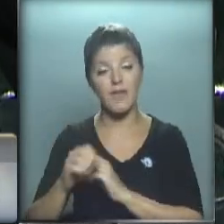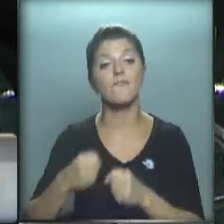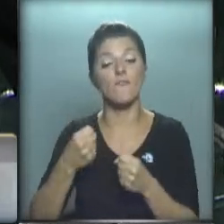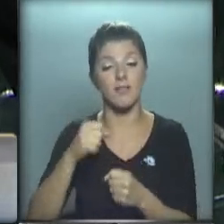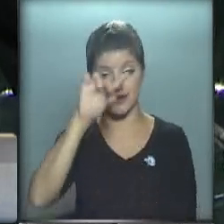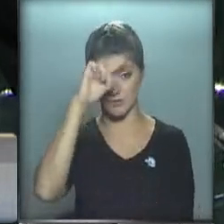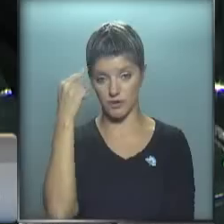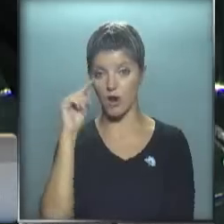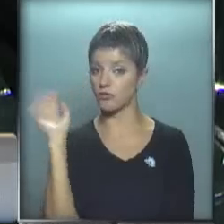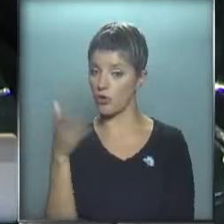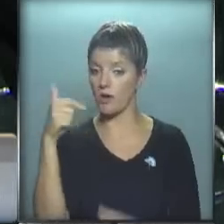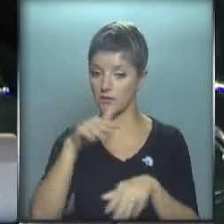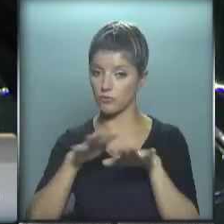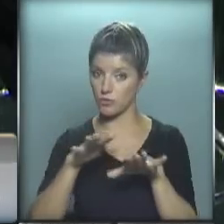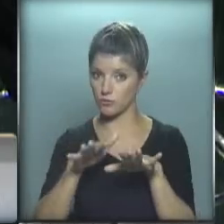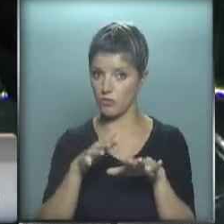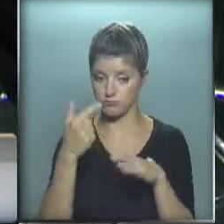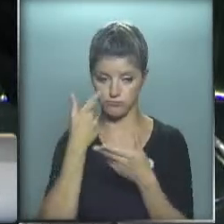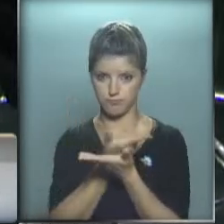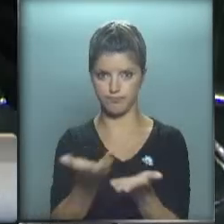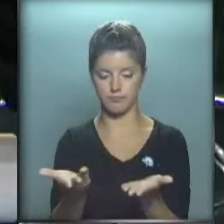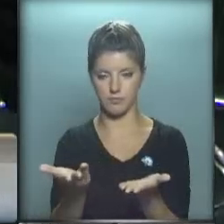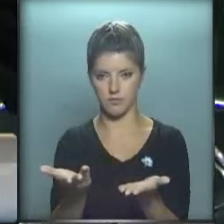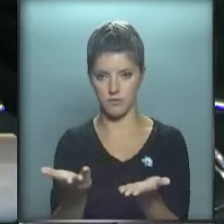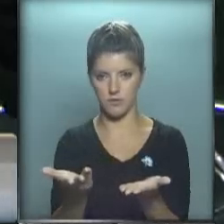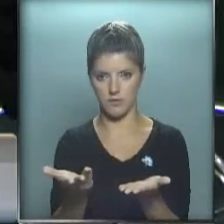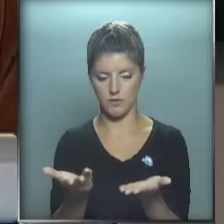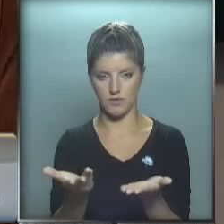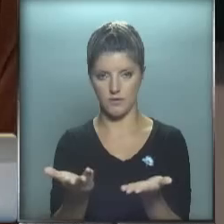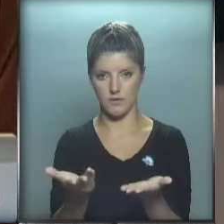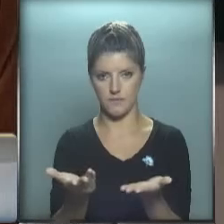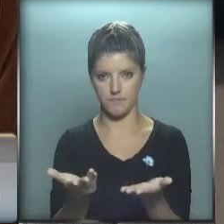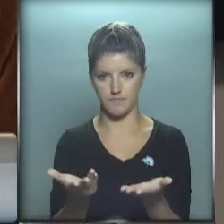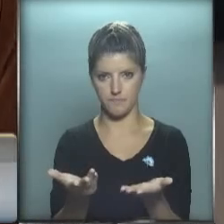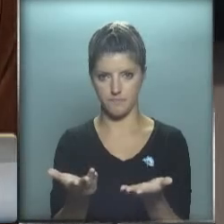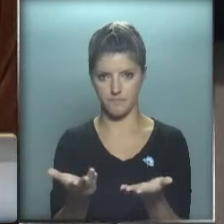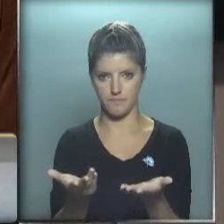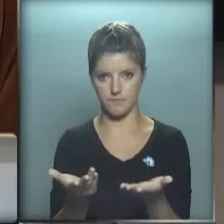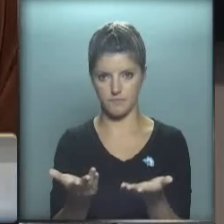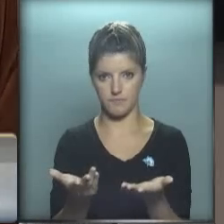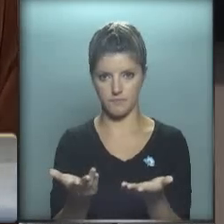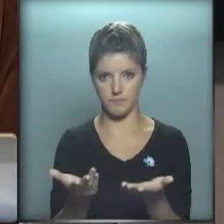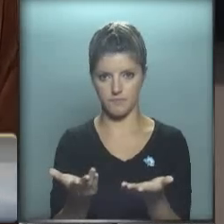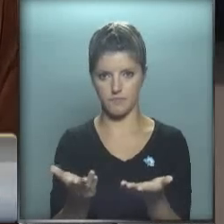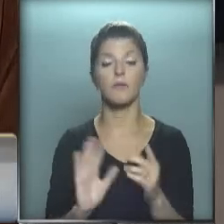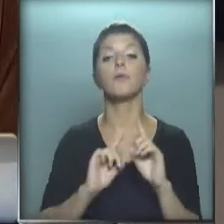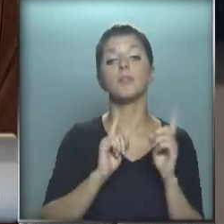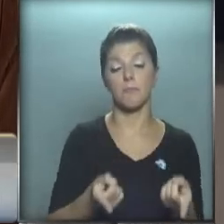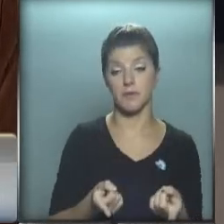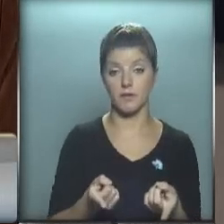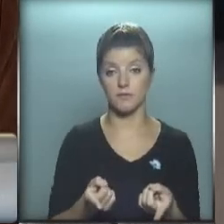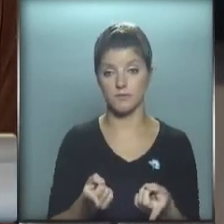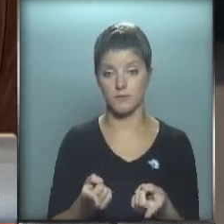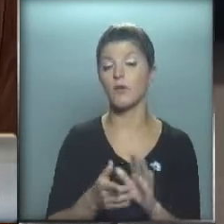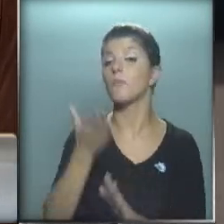capitalizó todo este descontento y por el otro lado eh Como bueno acaba